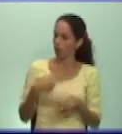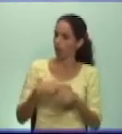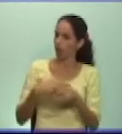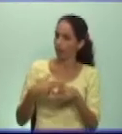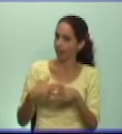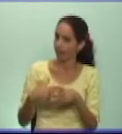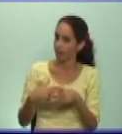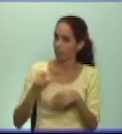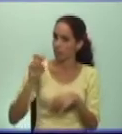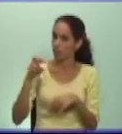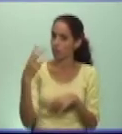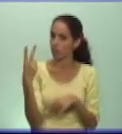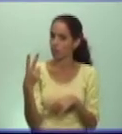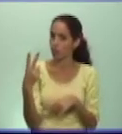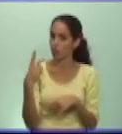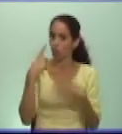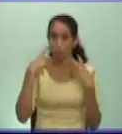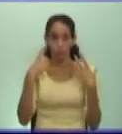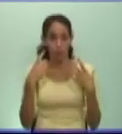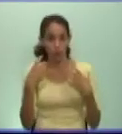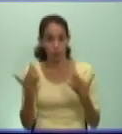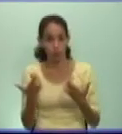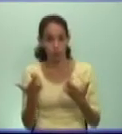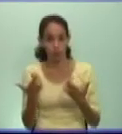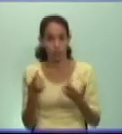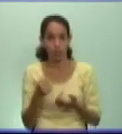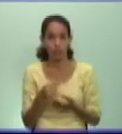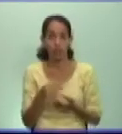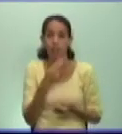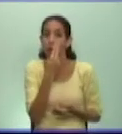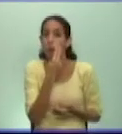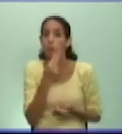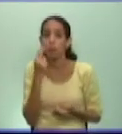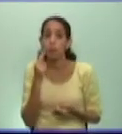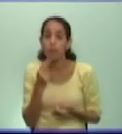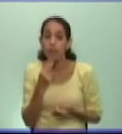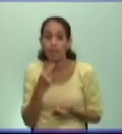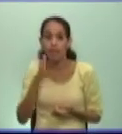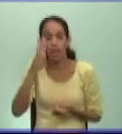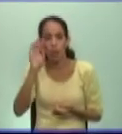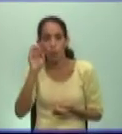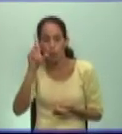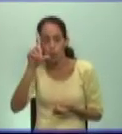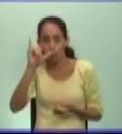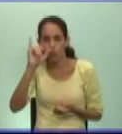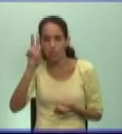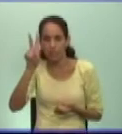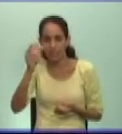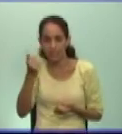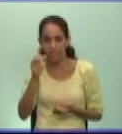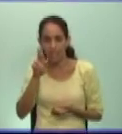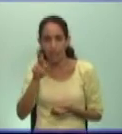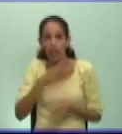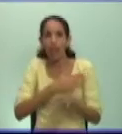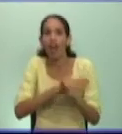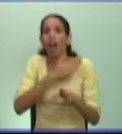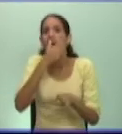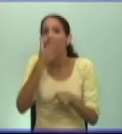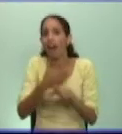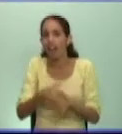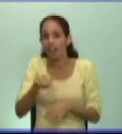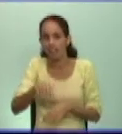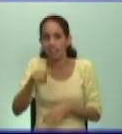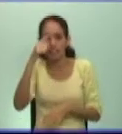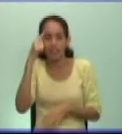pilares fundamentales no les pueden faltar, Simón Bolívar y José Martí, hasta llegar ahora a este modelo ya de inicios del